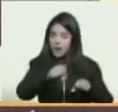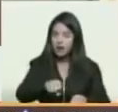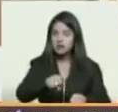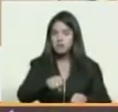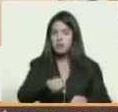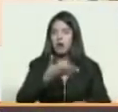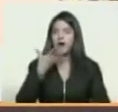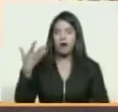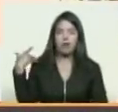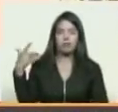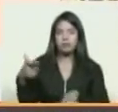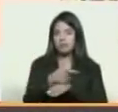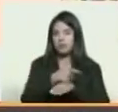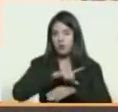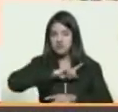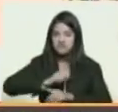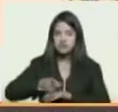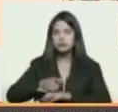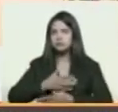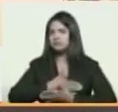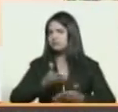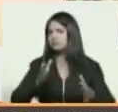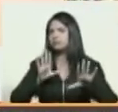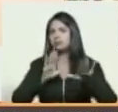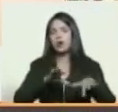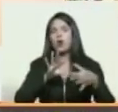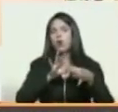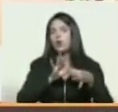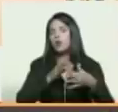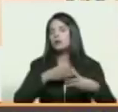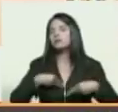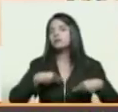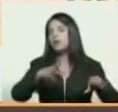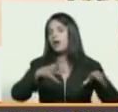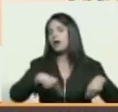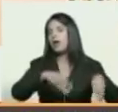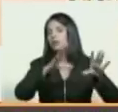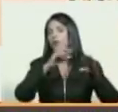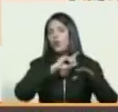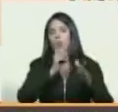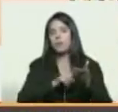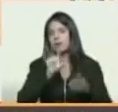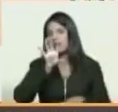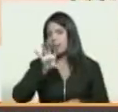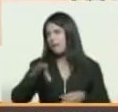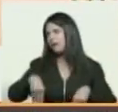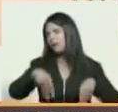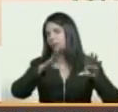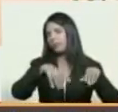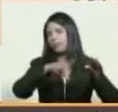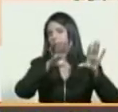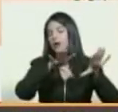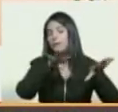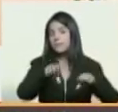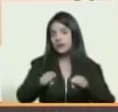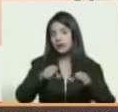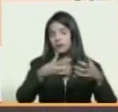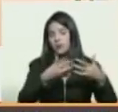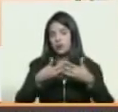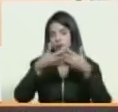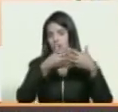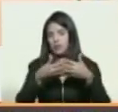régimen absolutamente entregado y entregando nuestra patria al naciente imperialismo